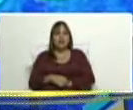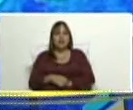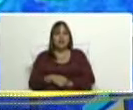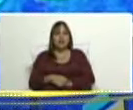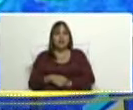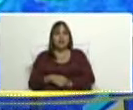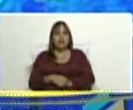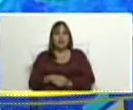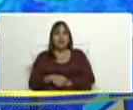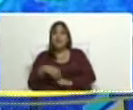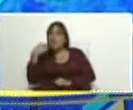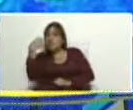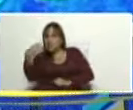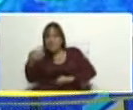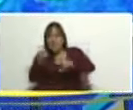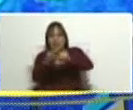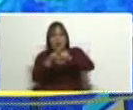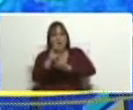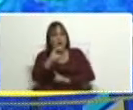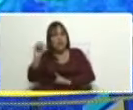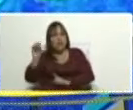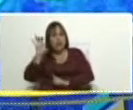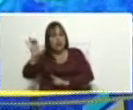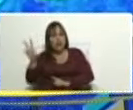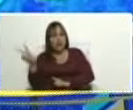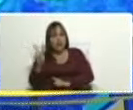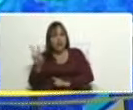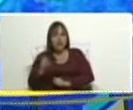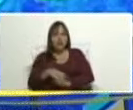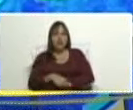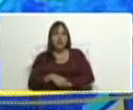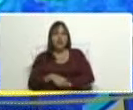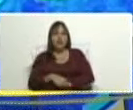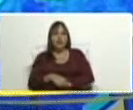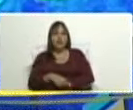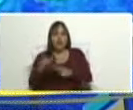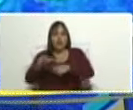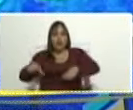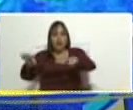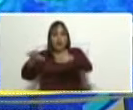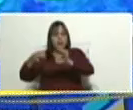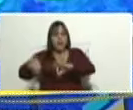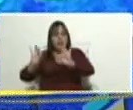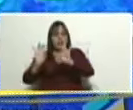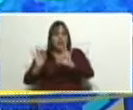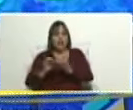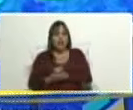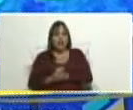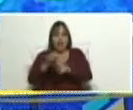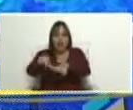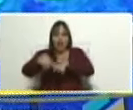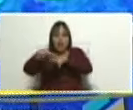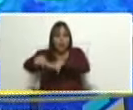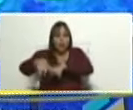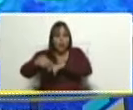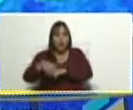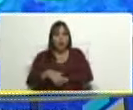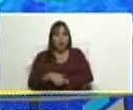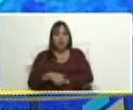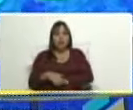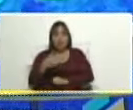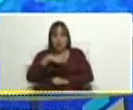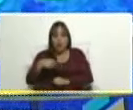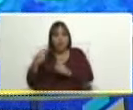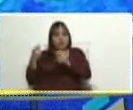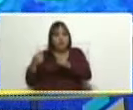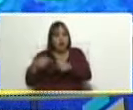y lo hermané con el oriente del país, con la zona especial agrícola que vamos a activar en